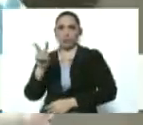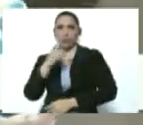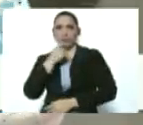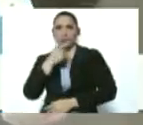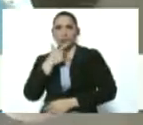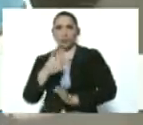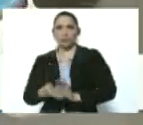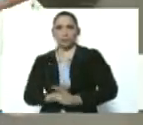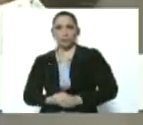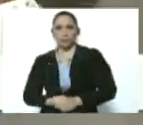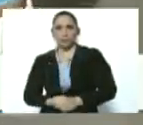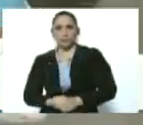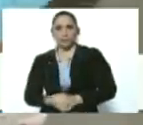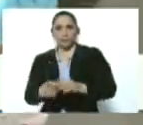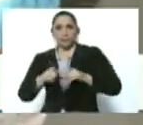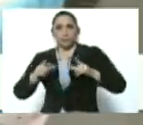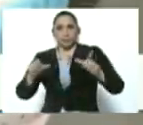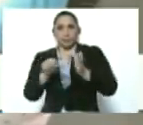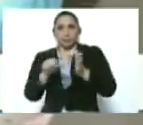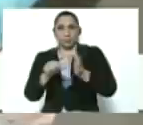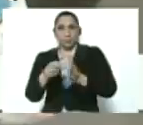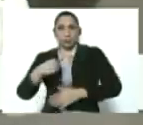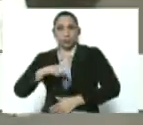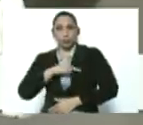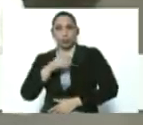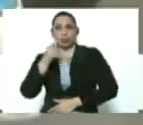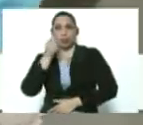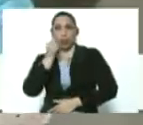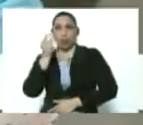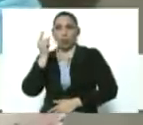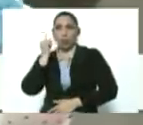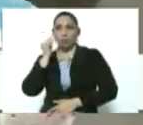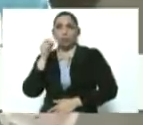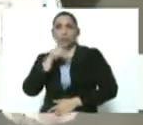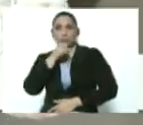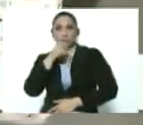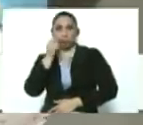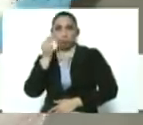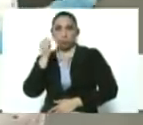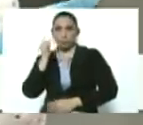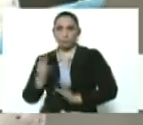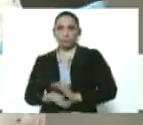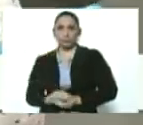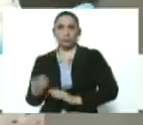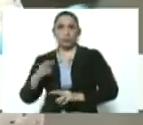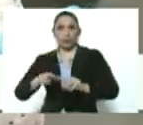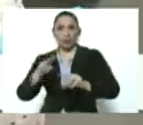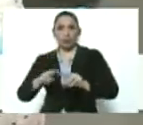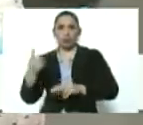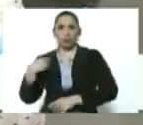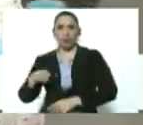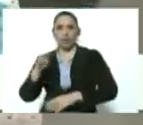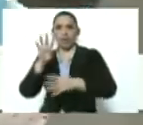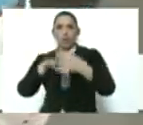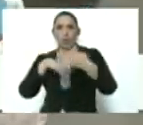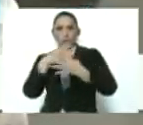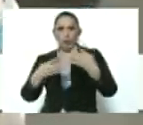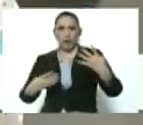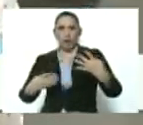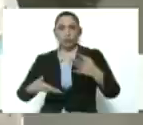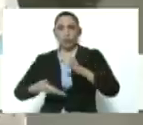espacios donde nuestros adultos y adultas mayores nuestras niñas y nuestros niños tienen horarios para salir a disfrutar